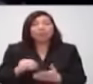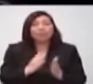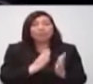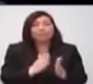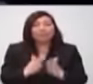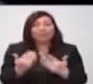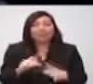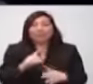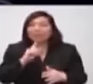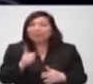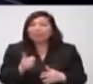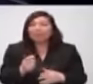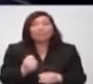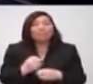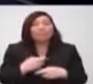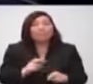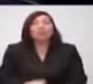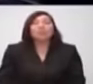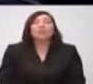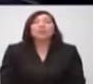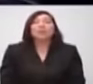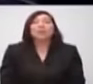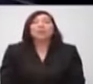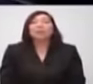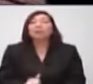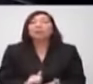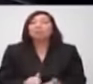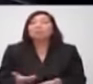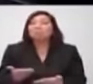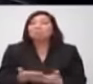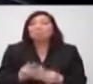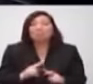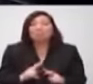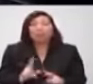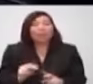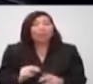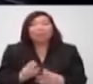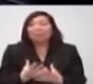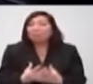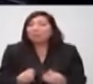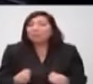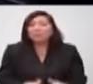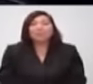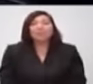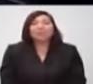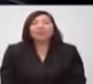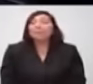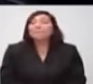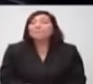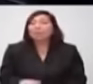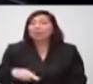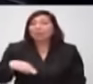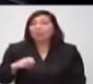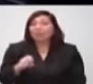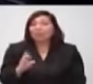medida que ya estaban prestando un servicio público, que sigan prestando el servicio público y este no se vea desabastecido. Sin embargo, el MEF,